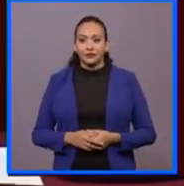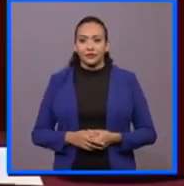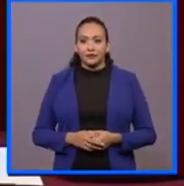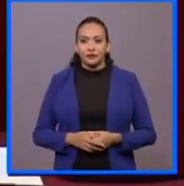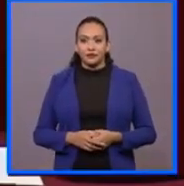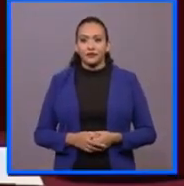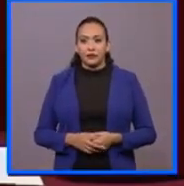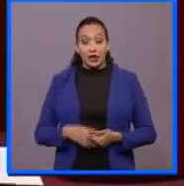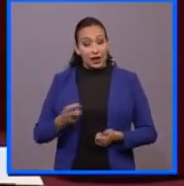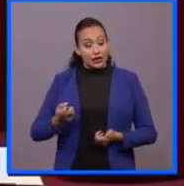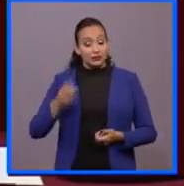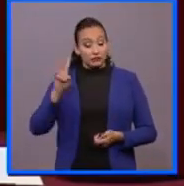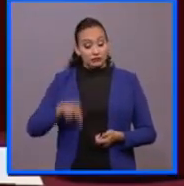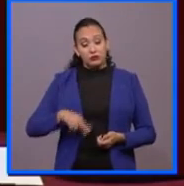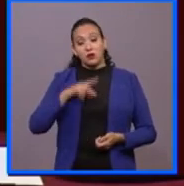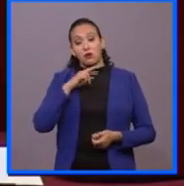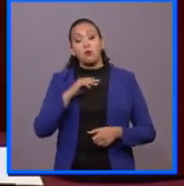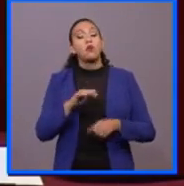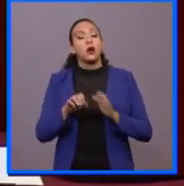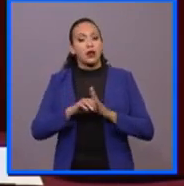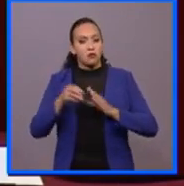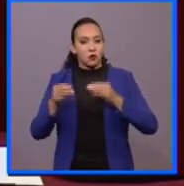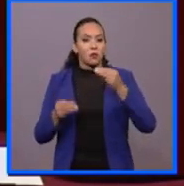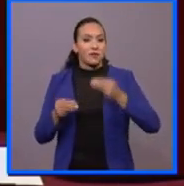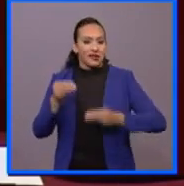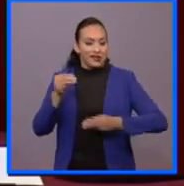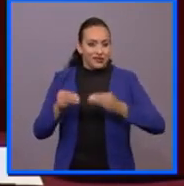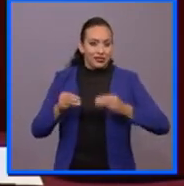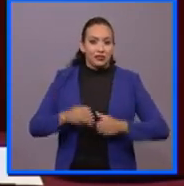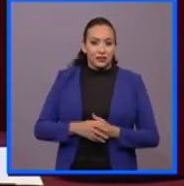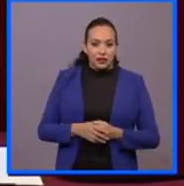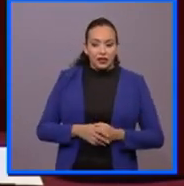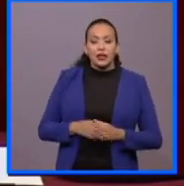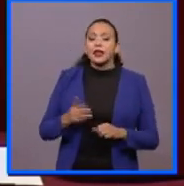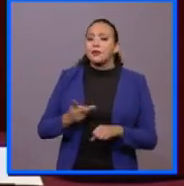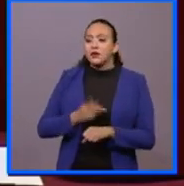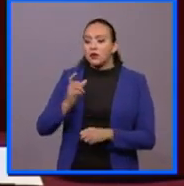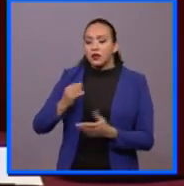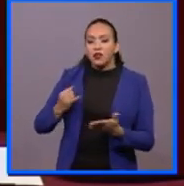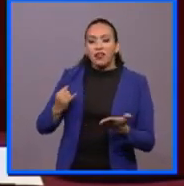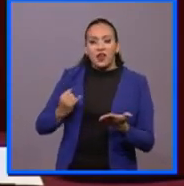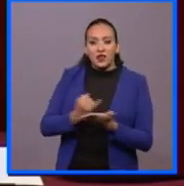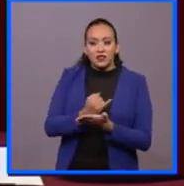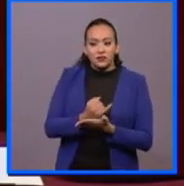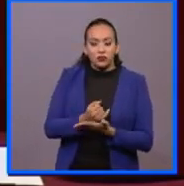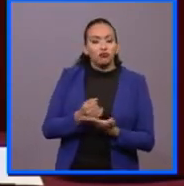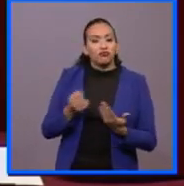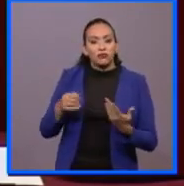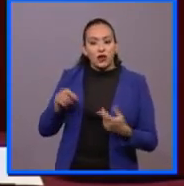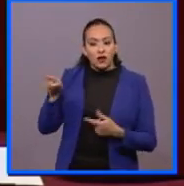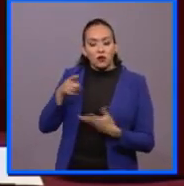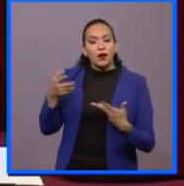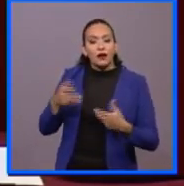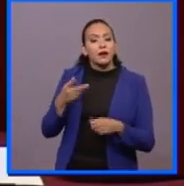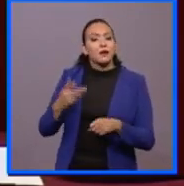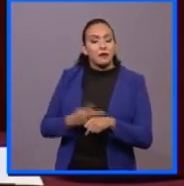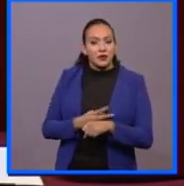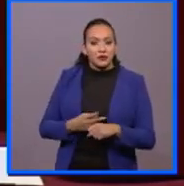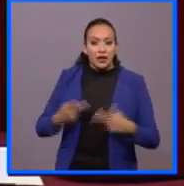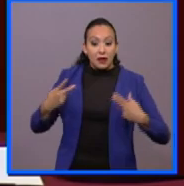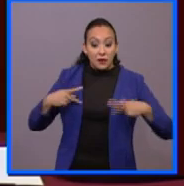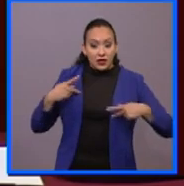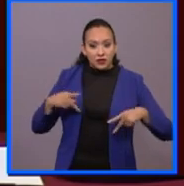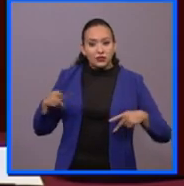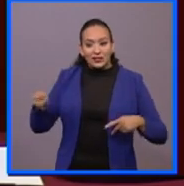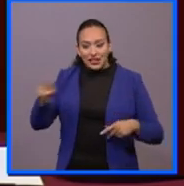Debe ser una preocupación central de los magistrados que sus decisiones no sean percibidas, subrayo, percibidas por la ciudadanía como la expresión